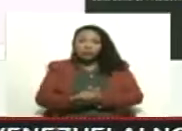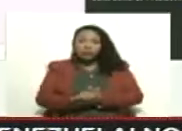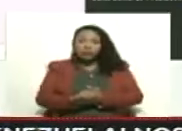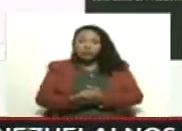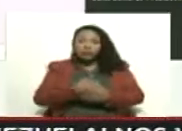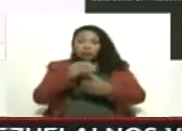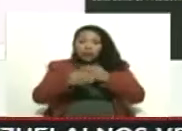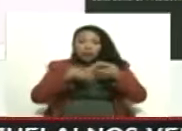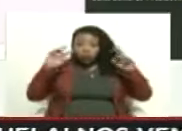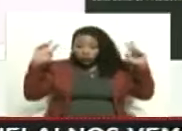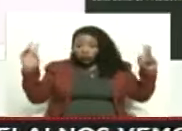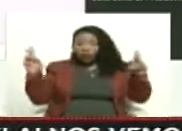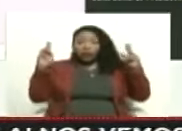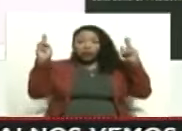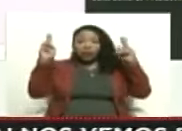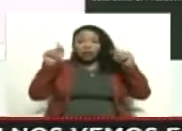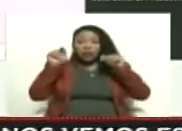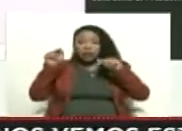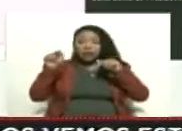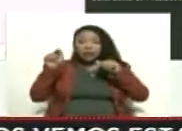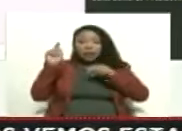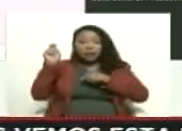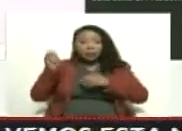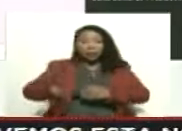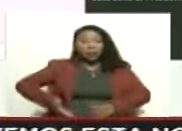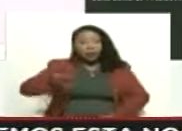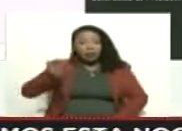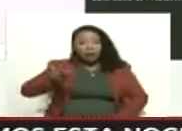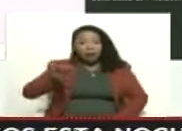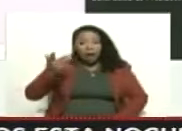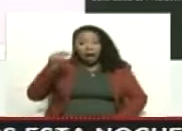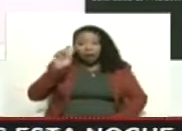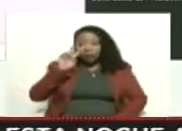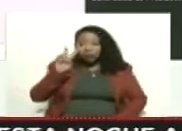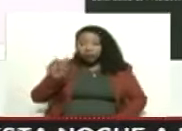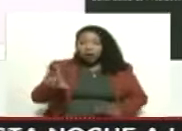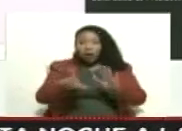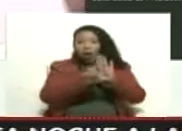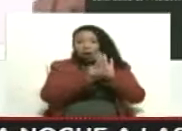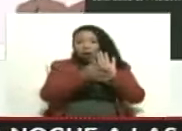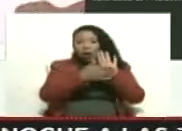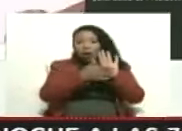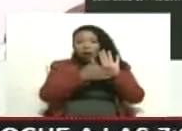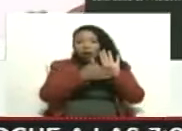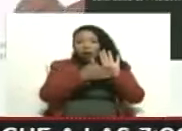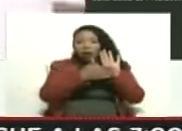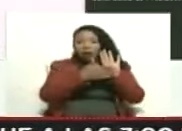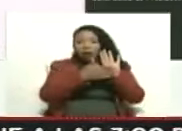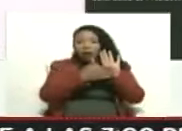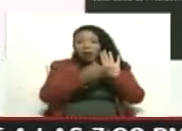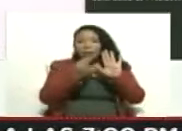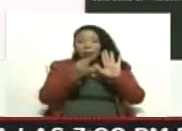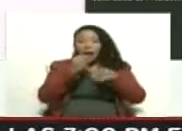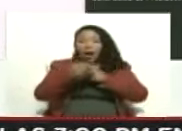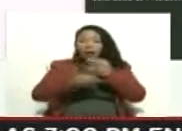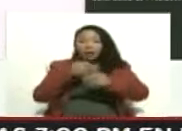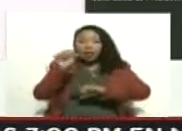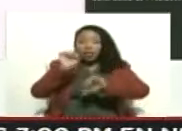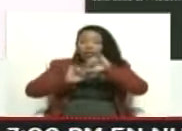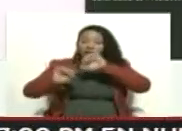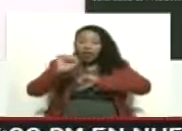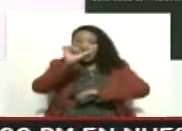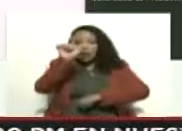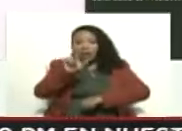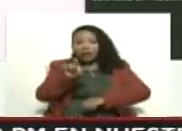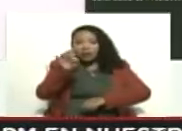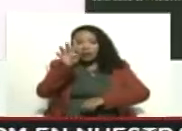la victoria y una de esas tareas fundamentales tiene que ver con la ley el proyecto de Ley Orgánica para la defensa de la guayana se equiba